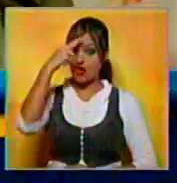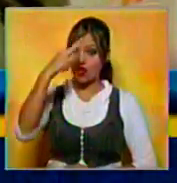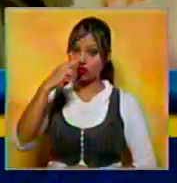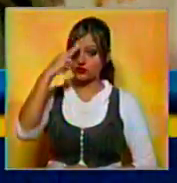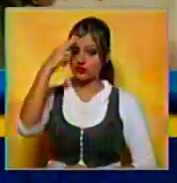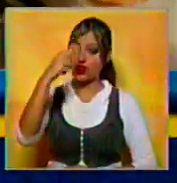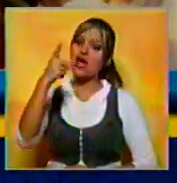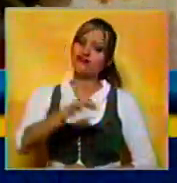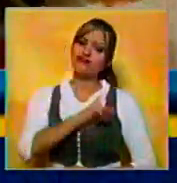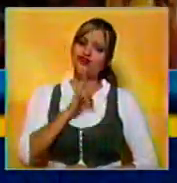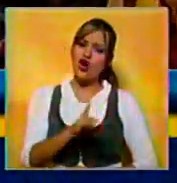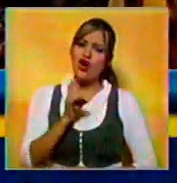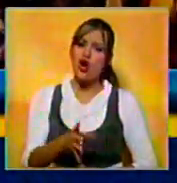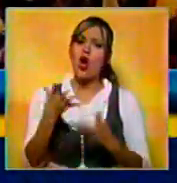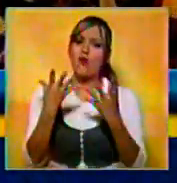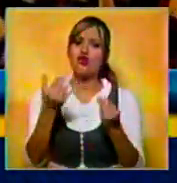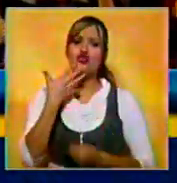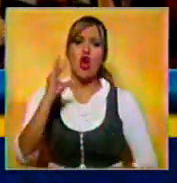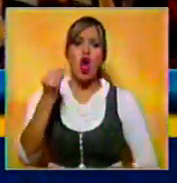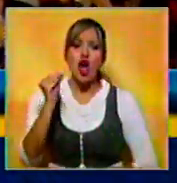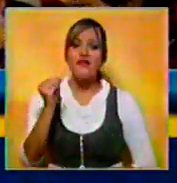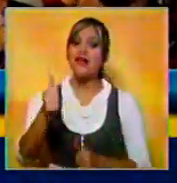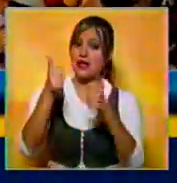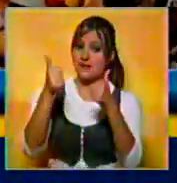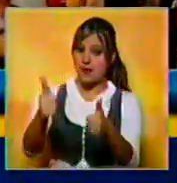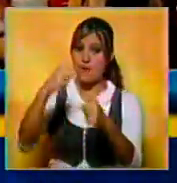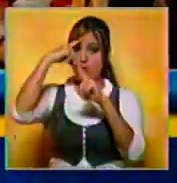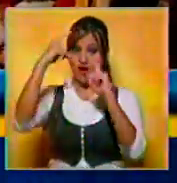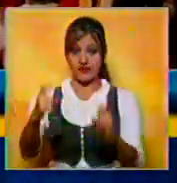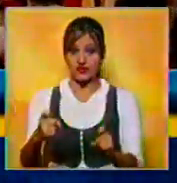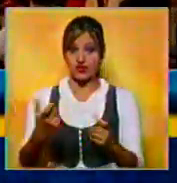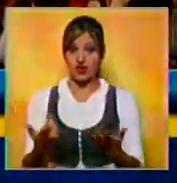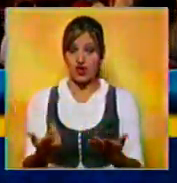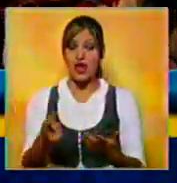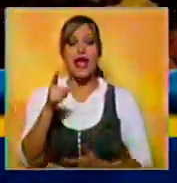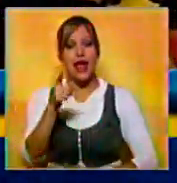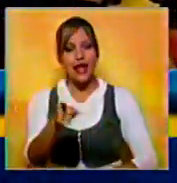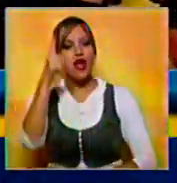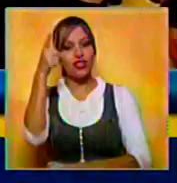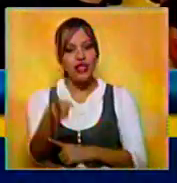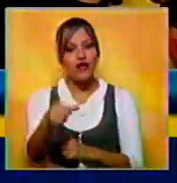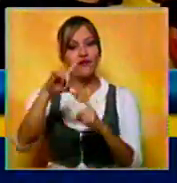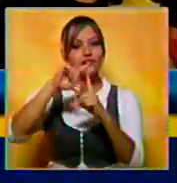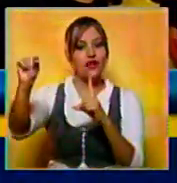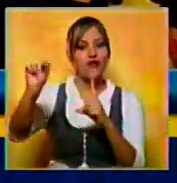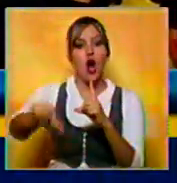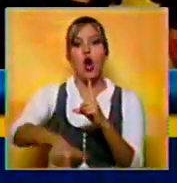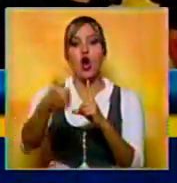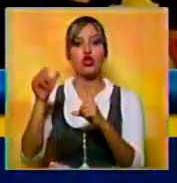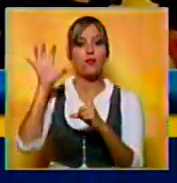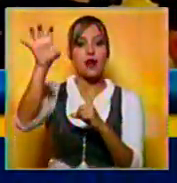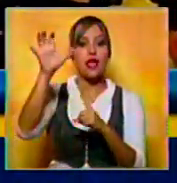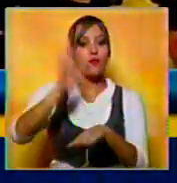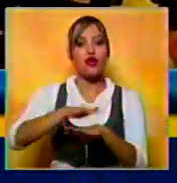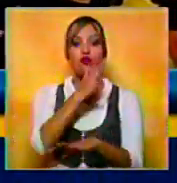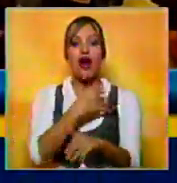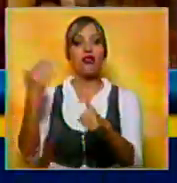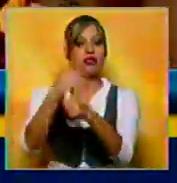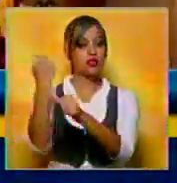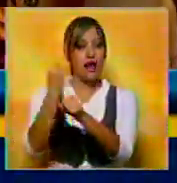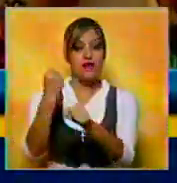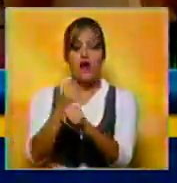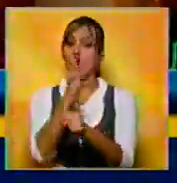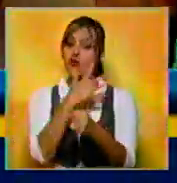rad lamenta que muchos jóvenes talentosos profesionales hayan tenido que irse del país porque no consiguen trabajo